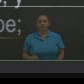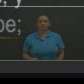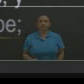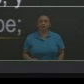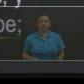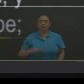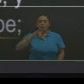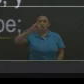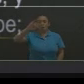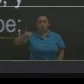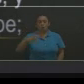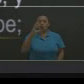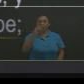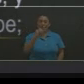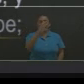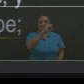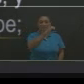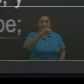se levantó